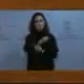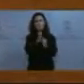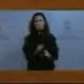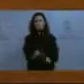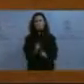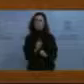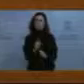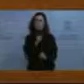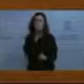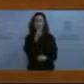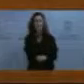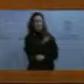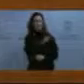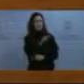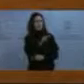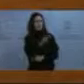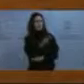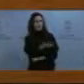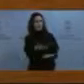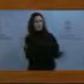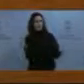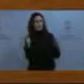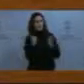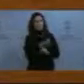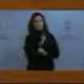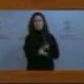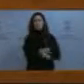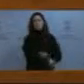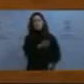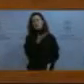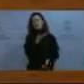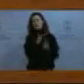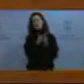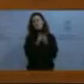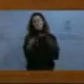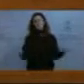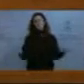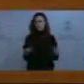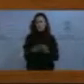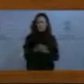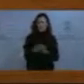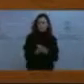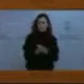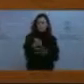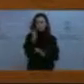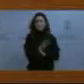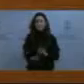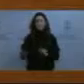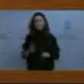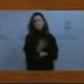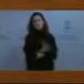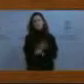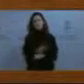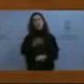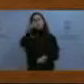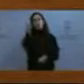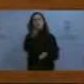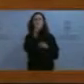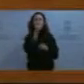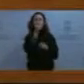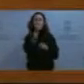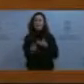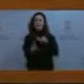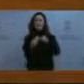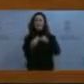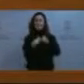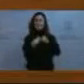salgan ustedes a la calle, pero entonces era inconcebible. Y entonces hablaba del minibásquet, hablaba de niños jugando, contaba orgulloso todos los niños que participaban